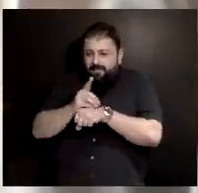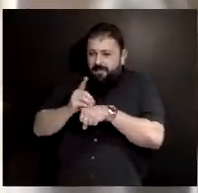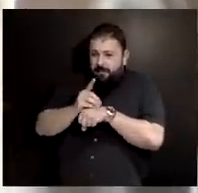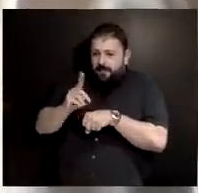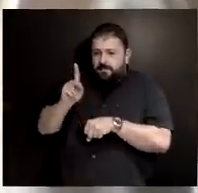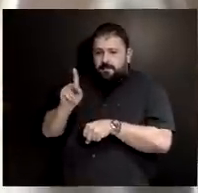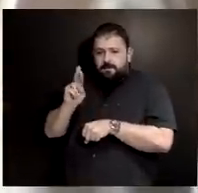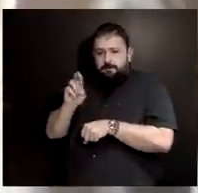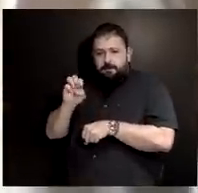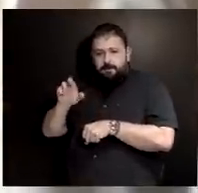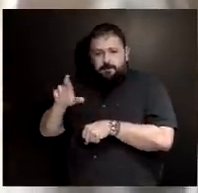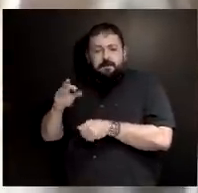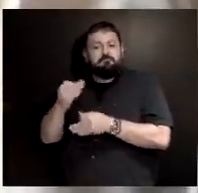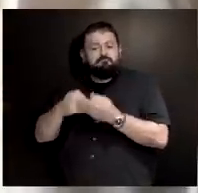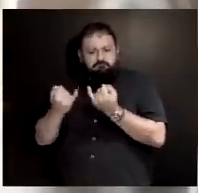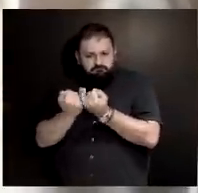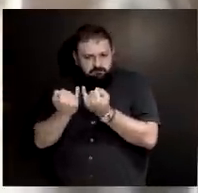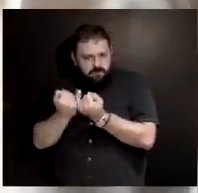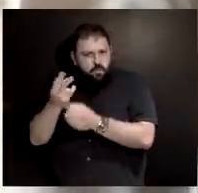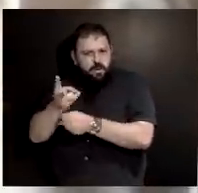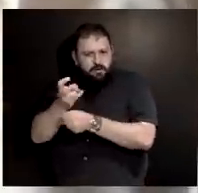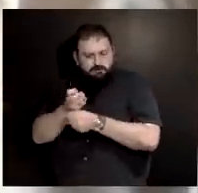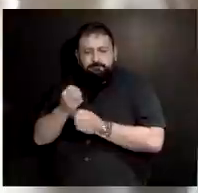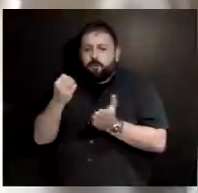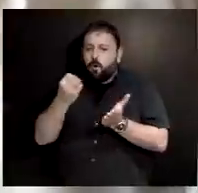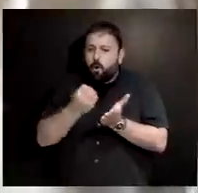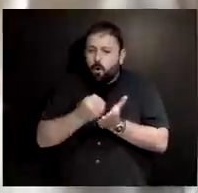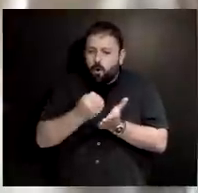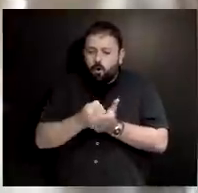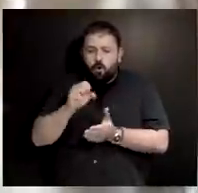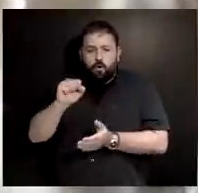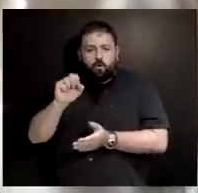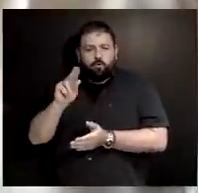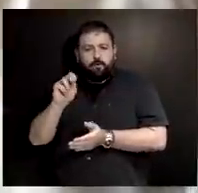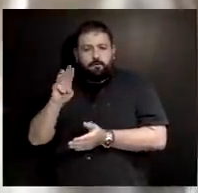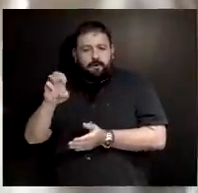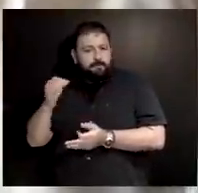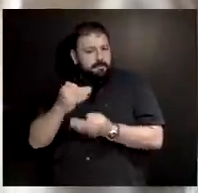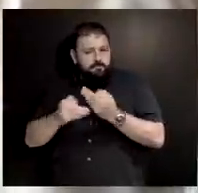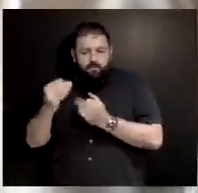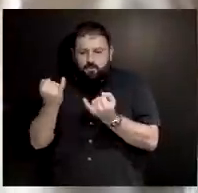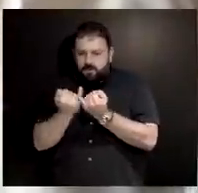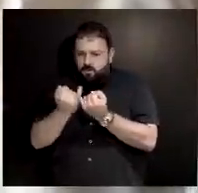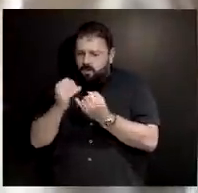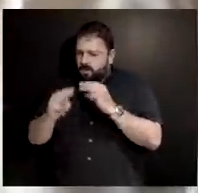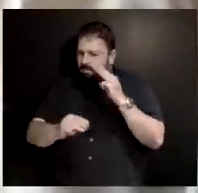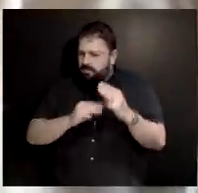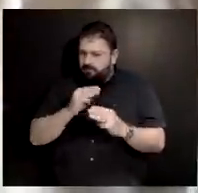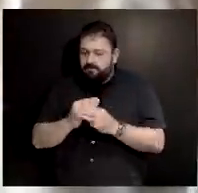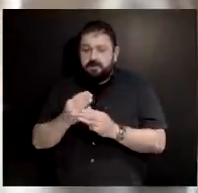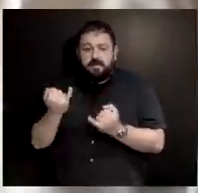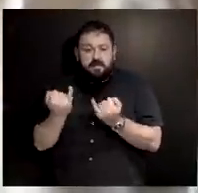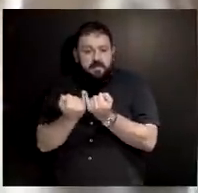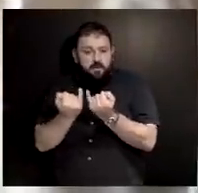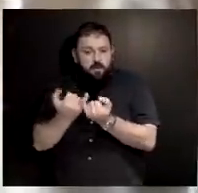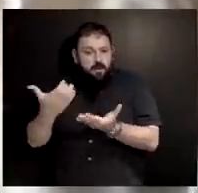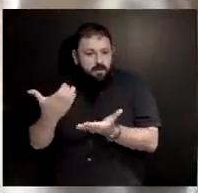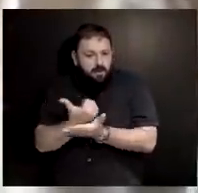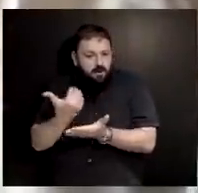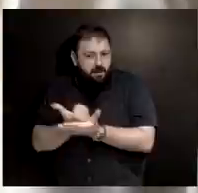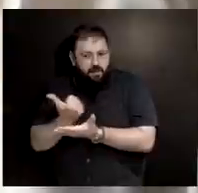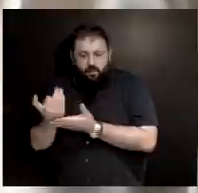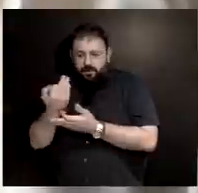también estarán invitados. Oro Supreme. También. Del mundo, ¿eh? Del mundo. Y ganadores del Incentivo